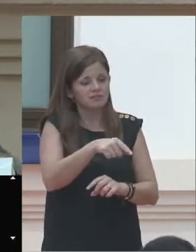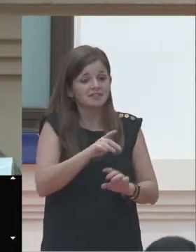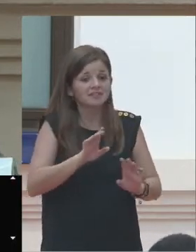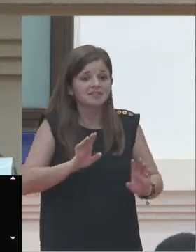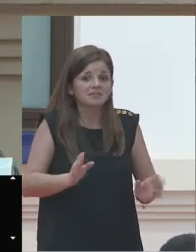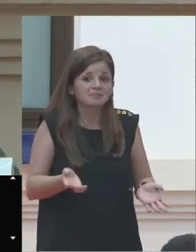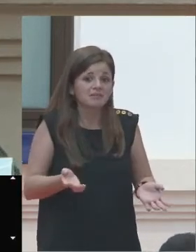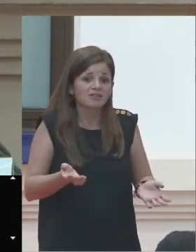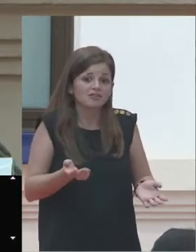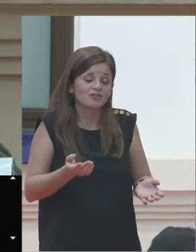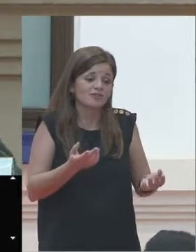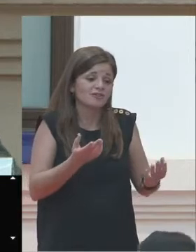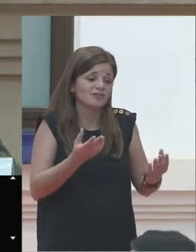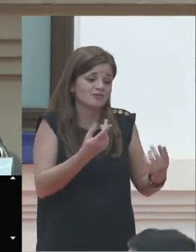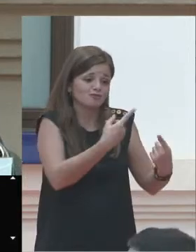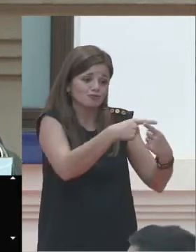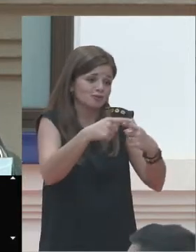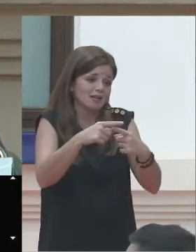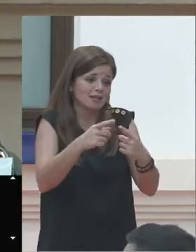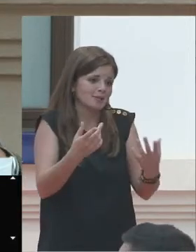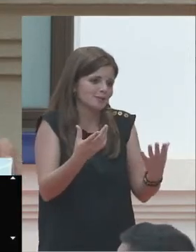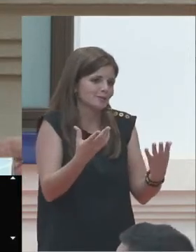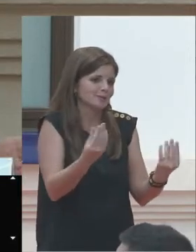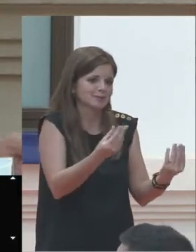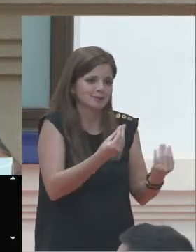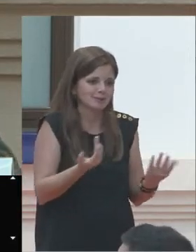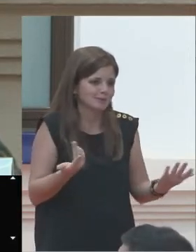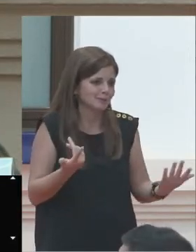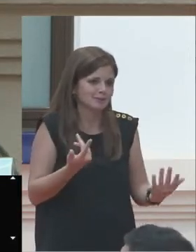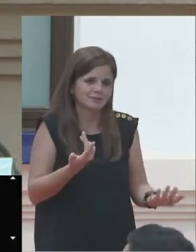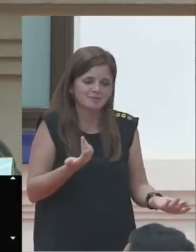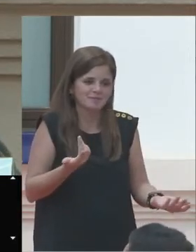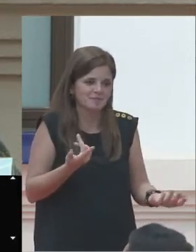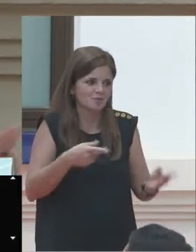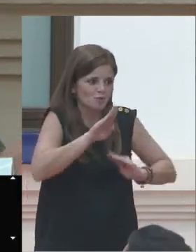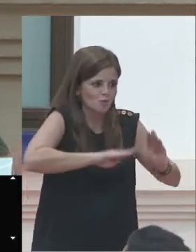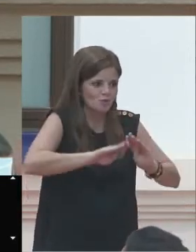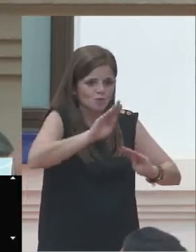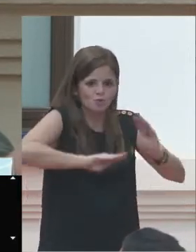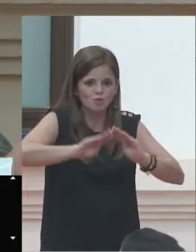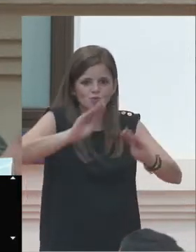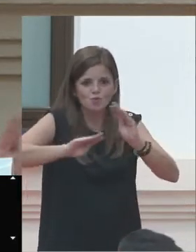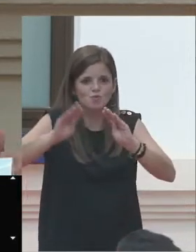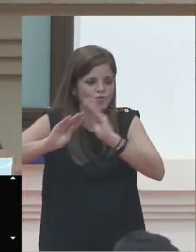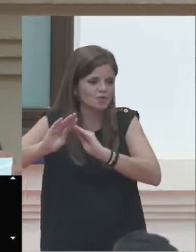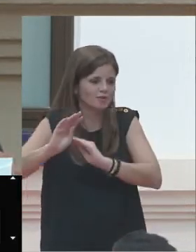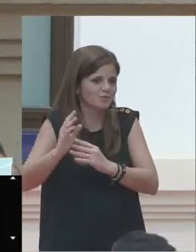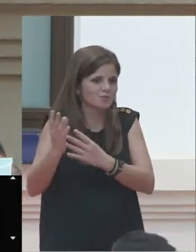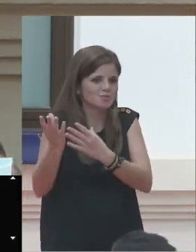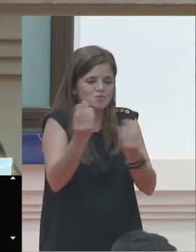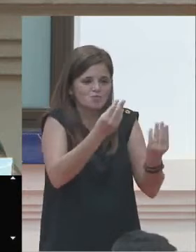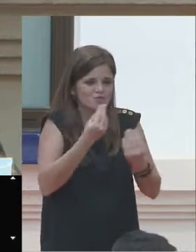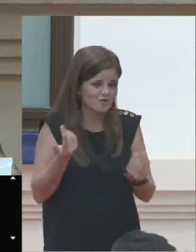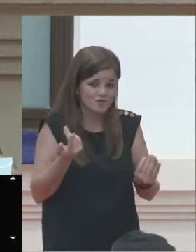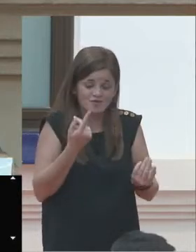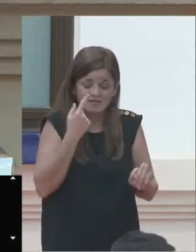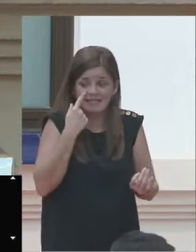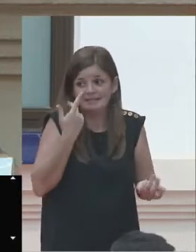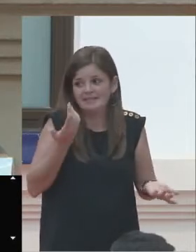cosas que tenemos que atacar que bueno, pues a ver cuándo podemos dar solución.